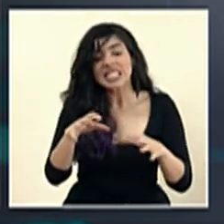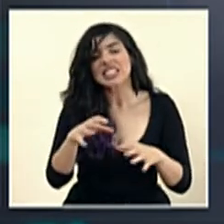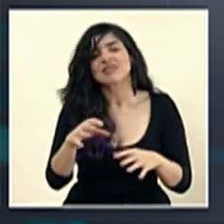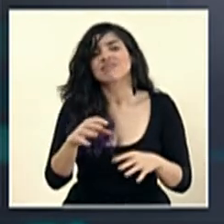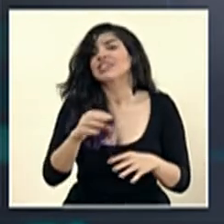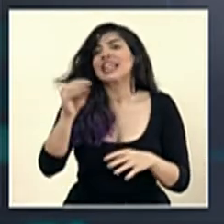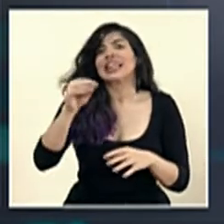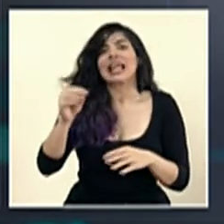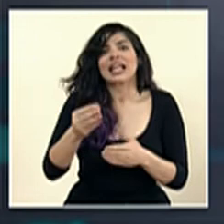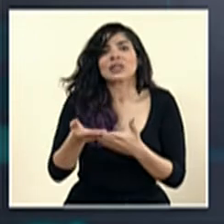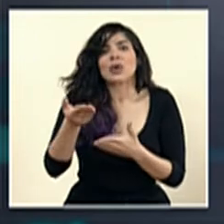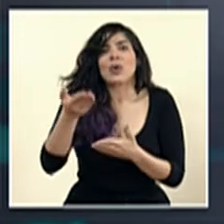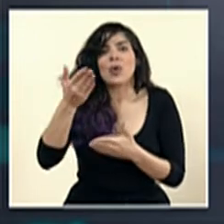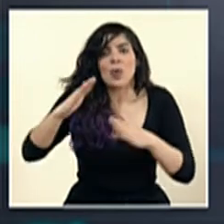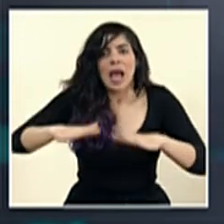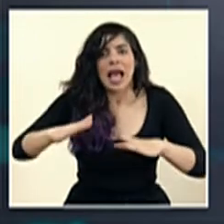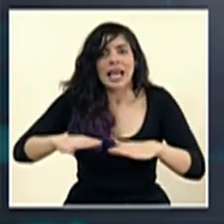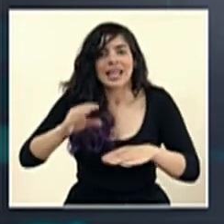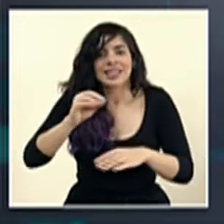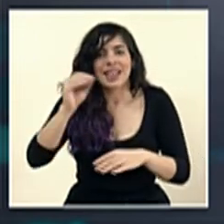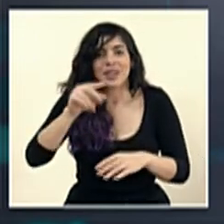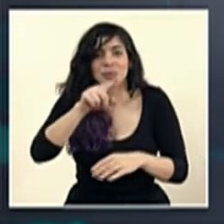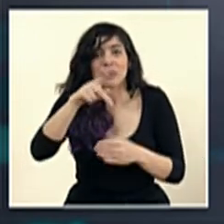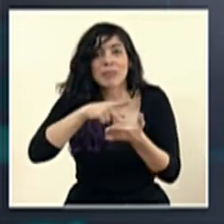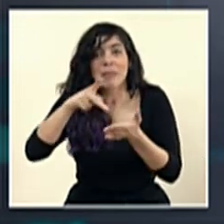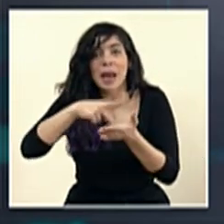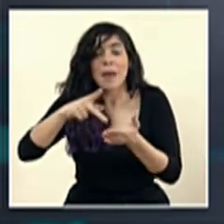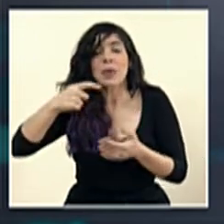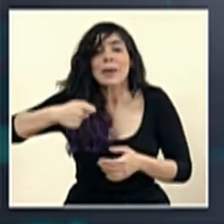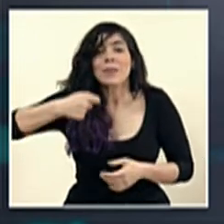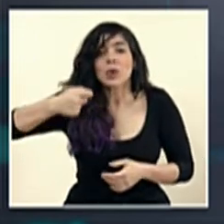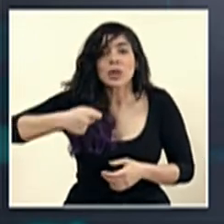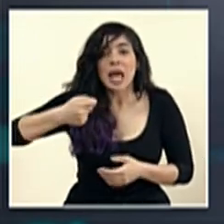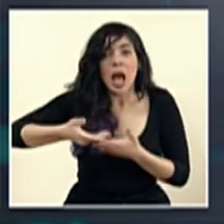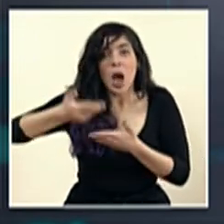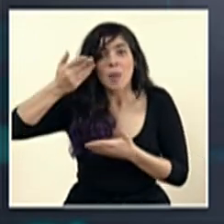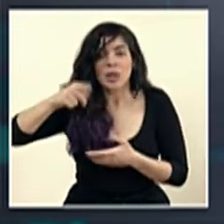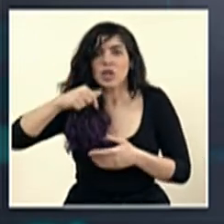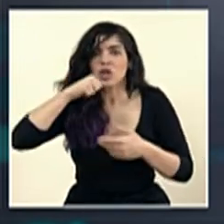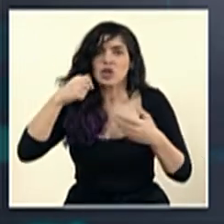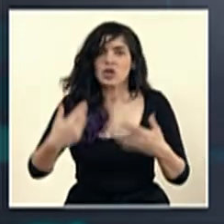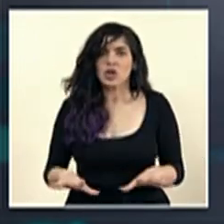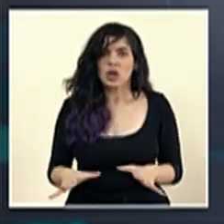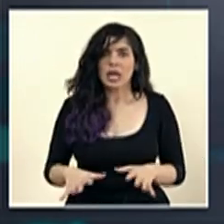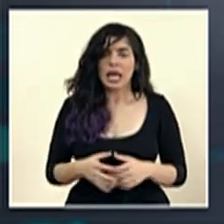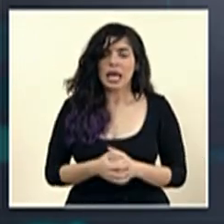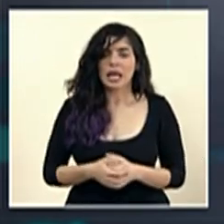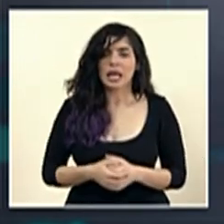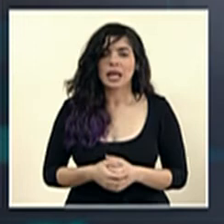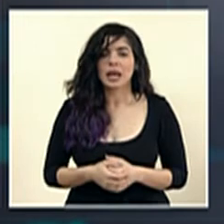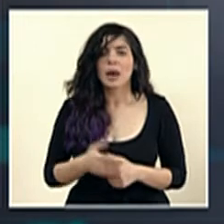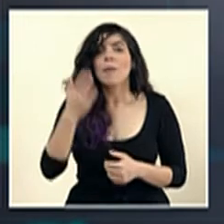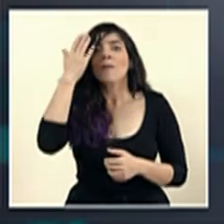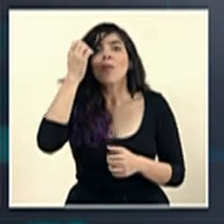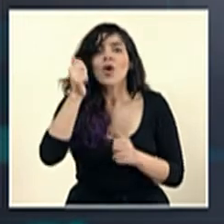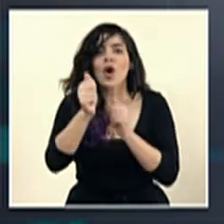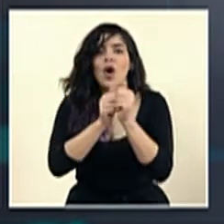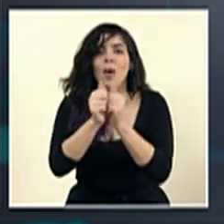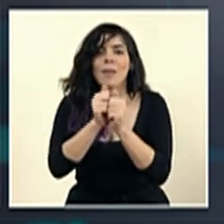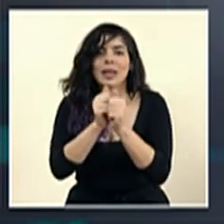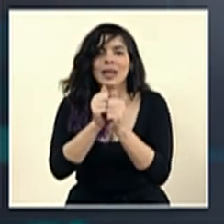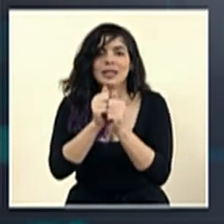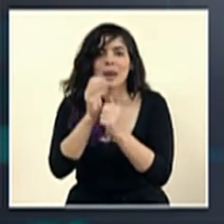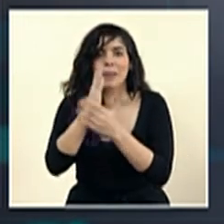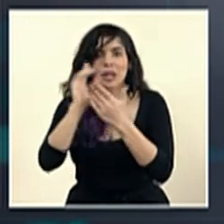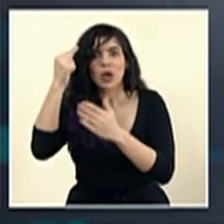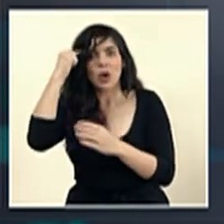en el mercado doméstico, las tasas que ustedes pagan por hipotecas, etcétera, producto de competencia del